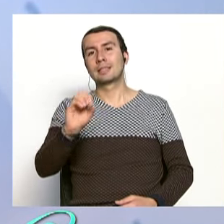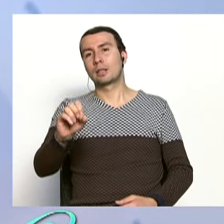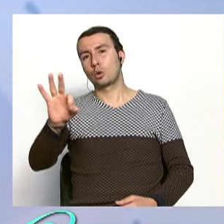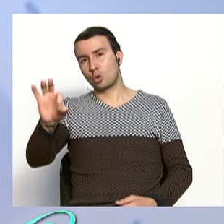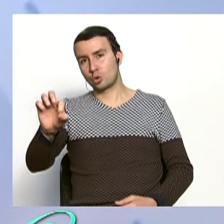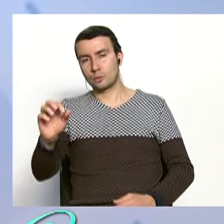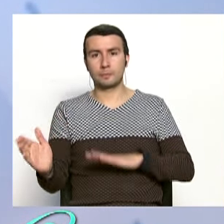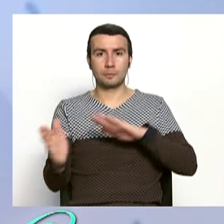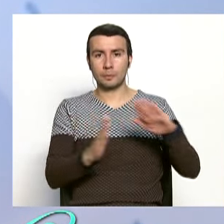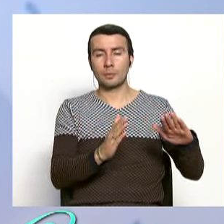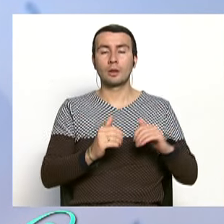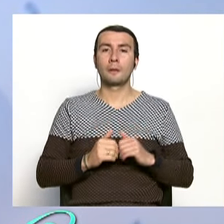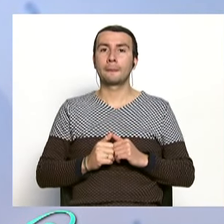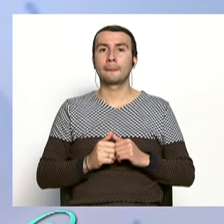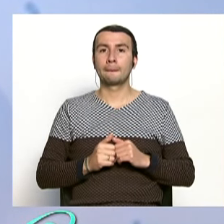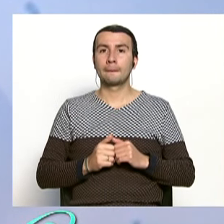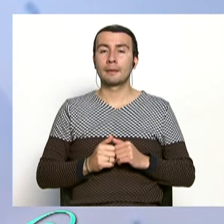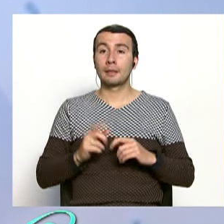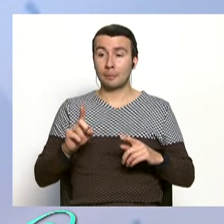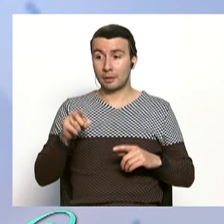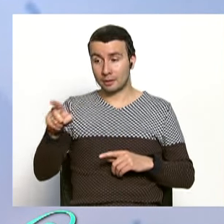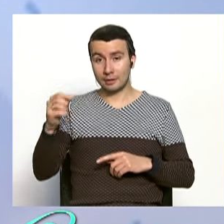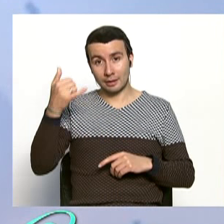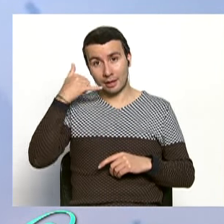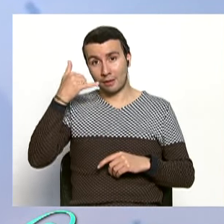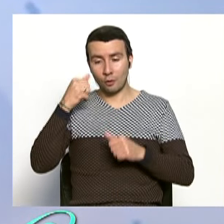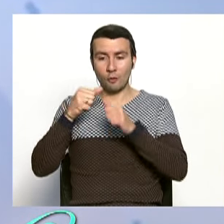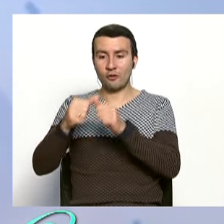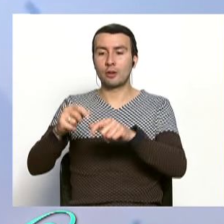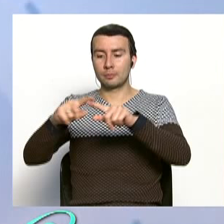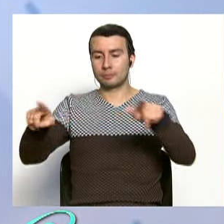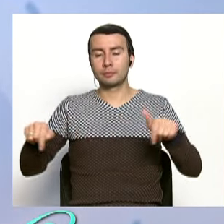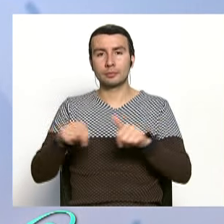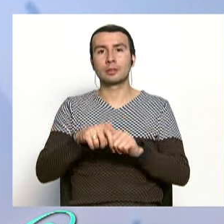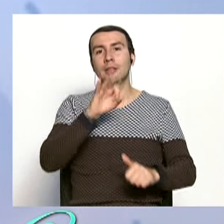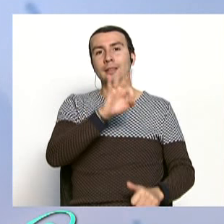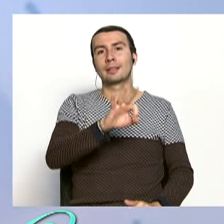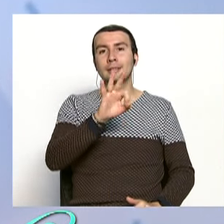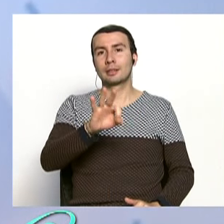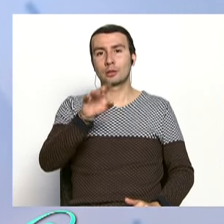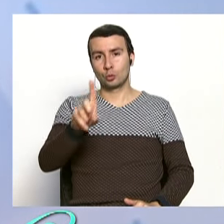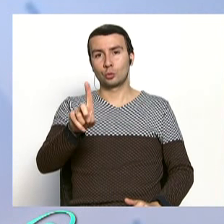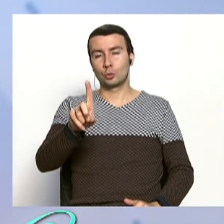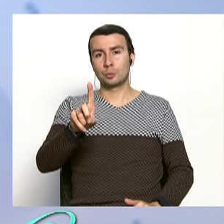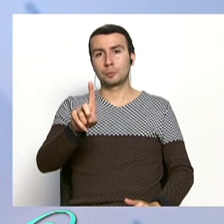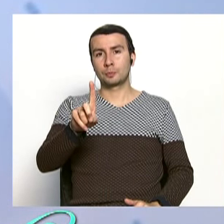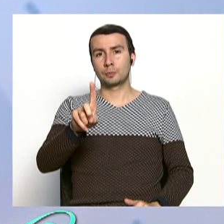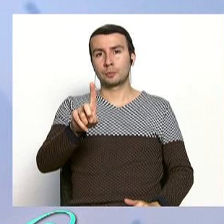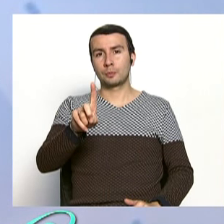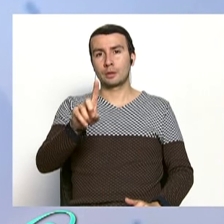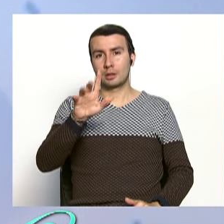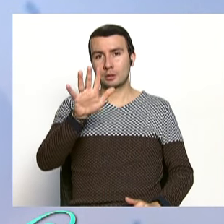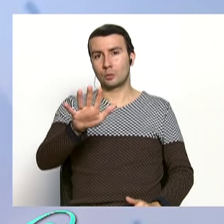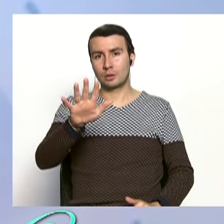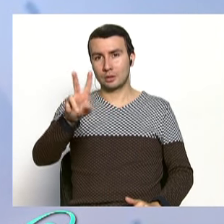y eh les voy a dar el teléfono fijo de la del consultorio 331 Eh